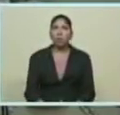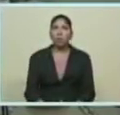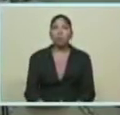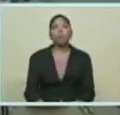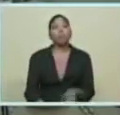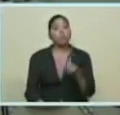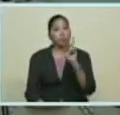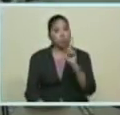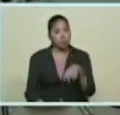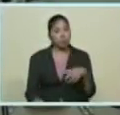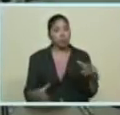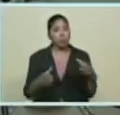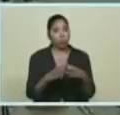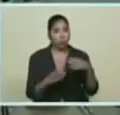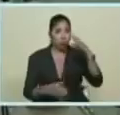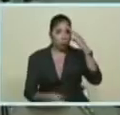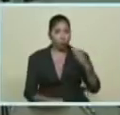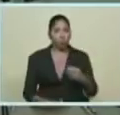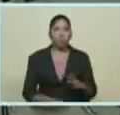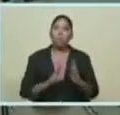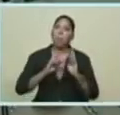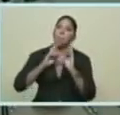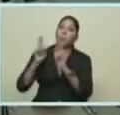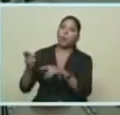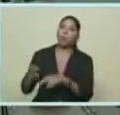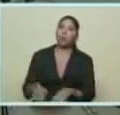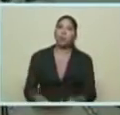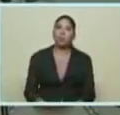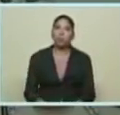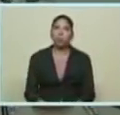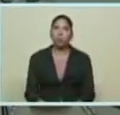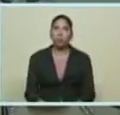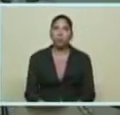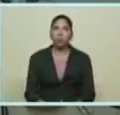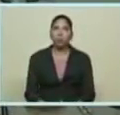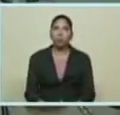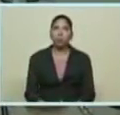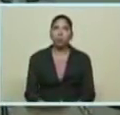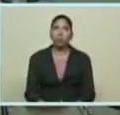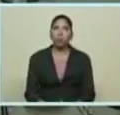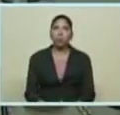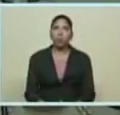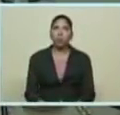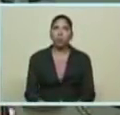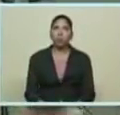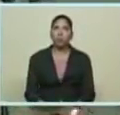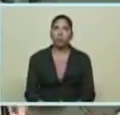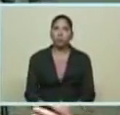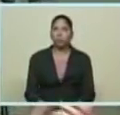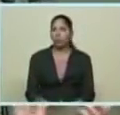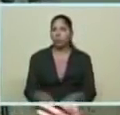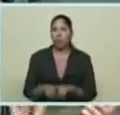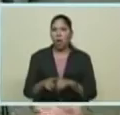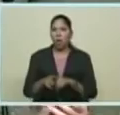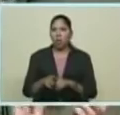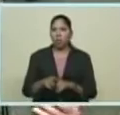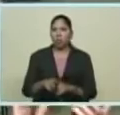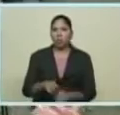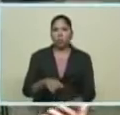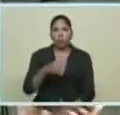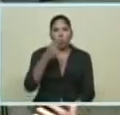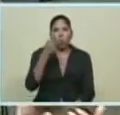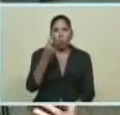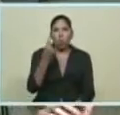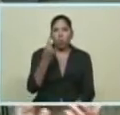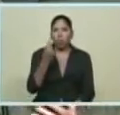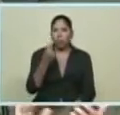Fuerza Armada respondió al llamado de la oligarquía como un solo hombre, como un solo cuerpo, como un solo